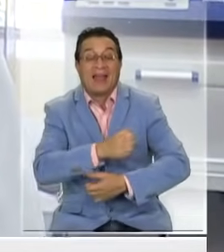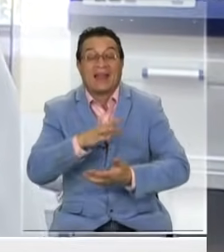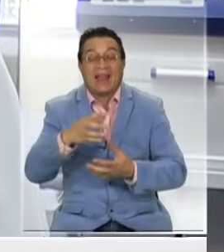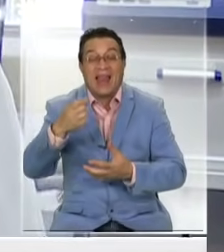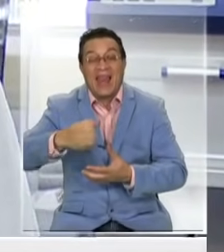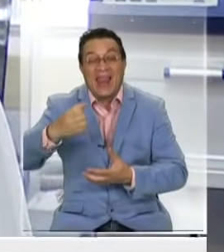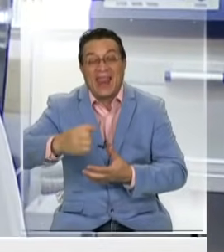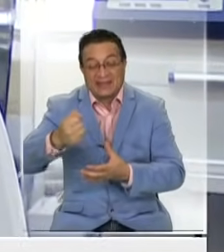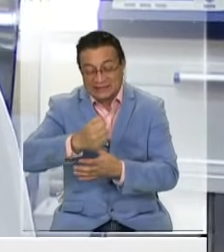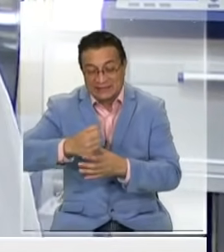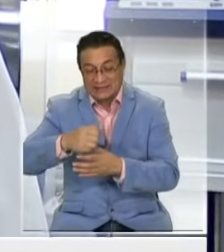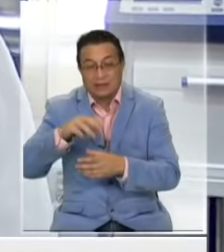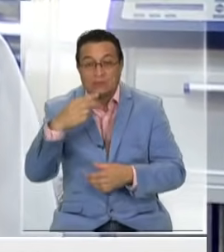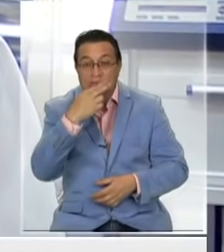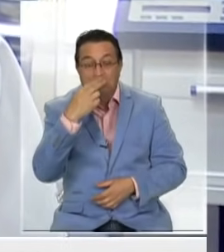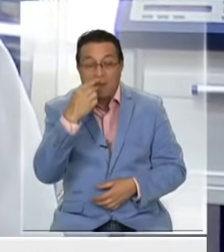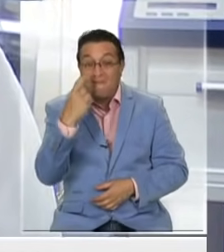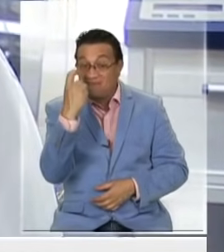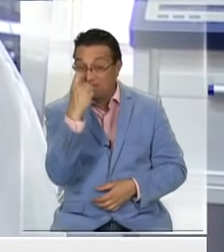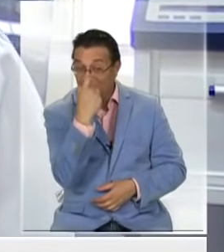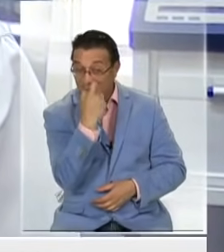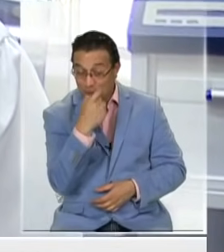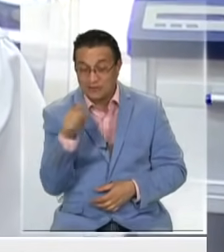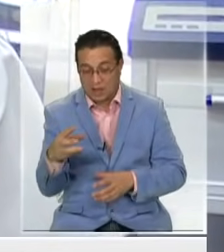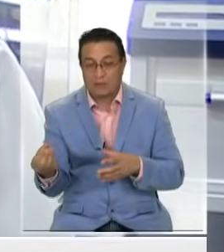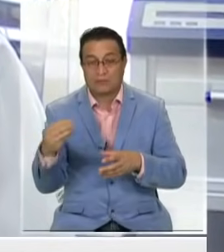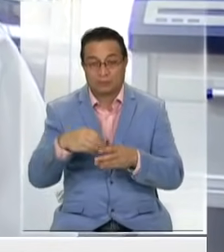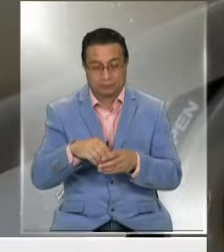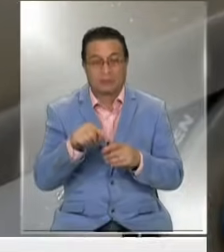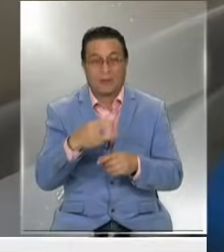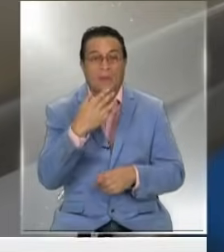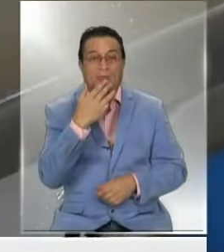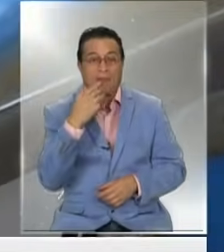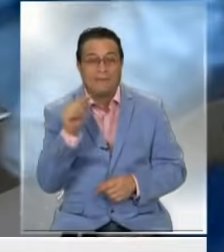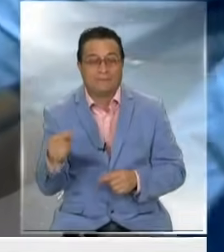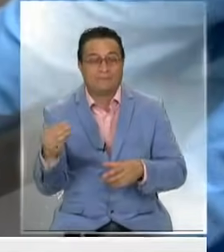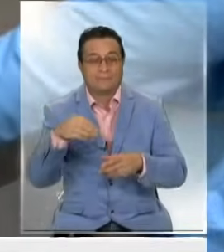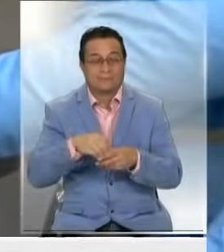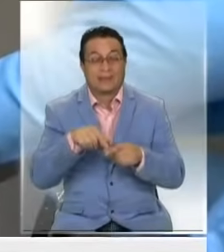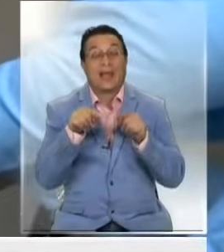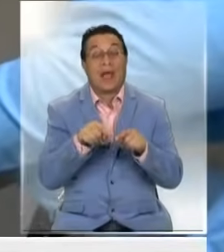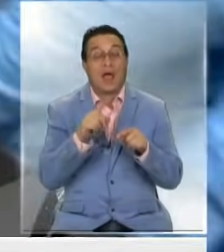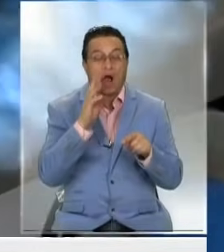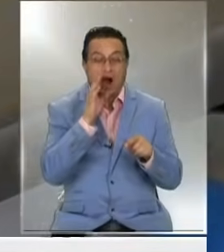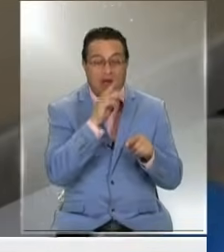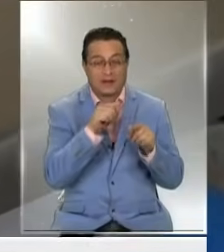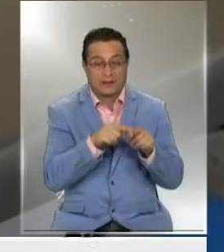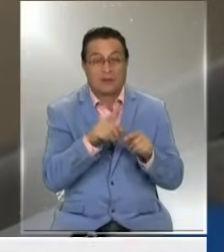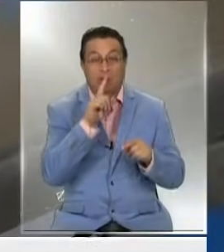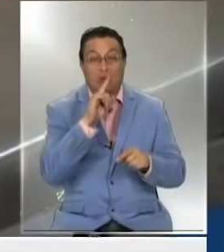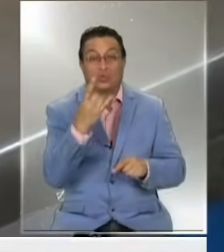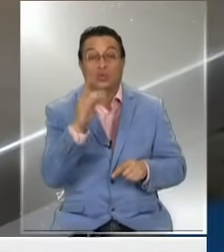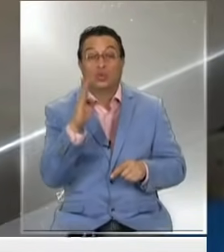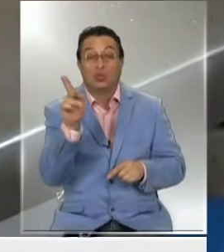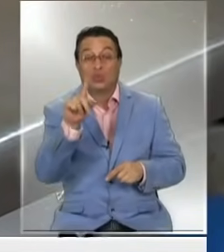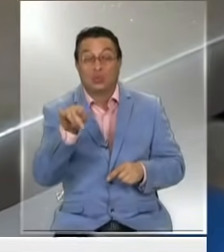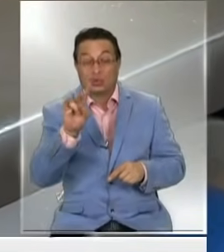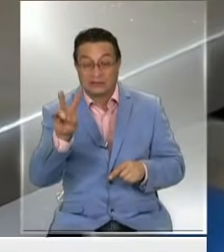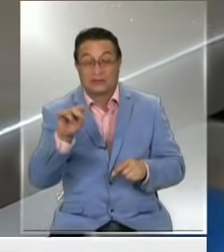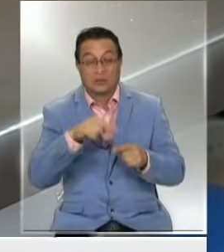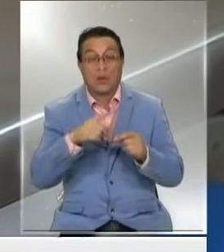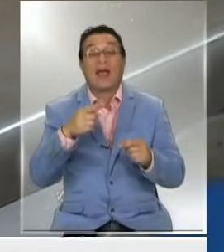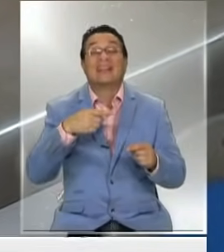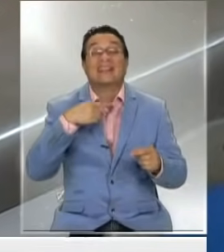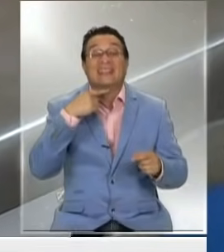tienen este olor a frutilla y que es lo que le agregan el sabor a frutilla. Acá, por ejemplo, tenemos un presunto Tusi B que resultó ser